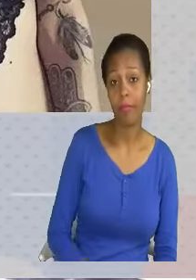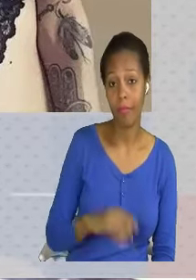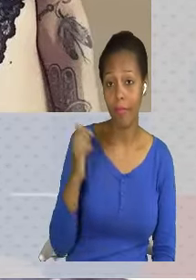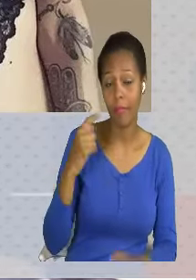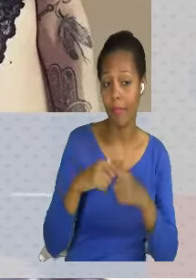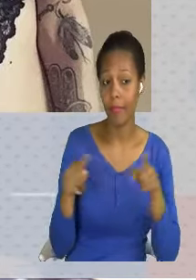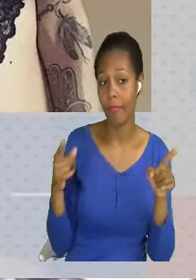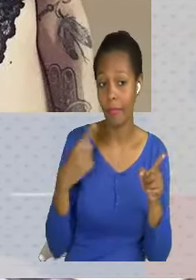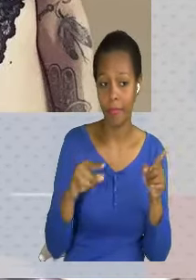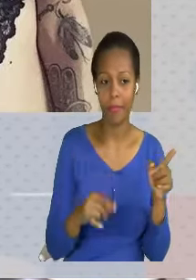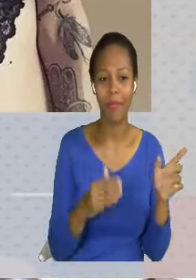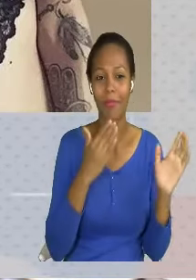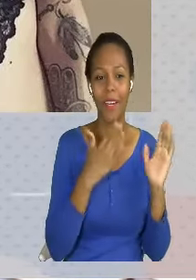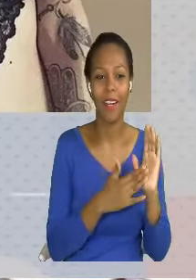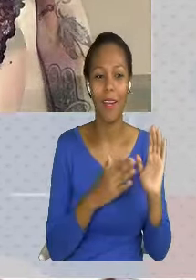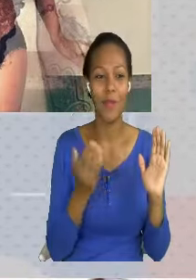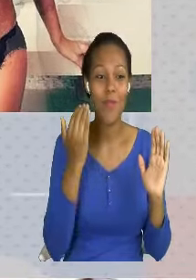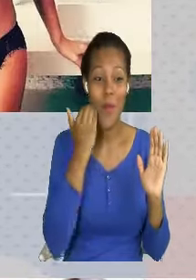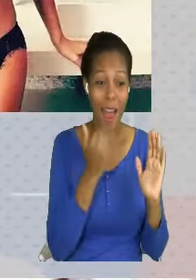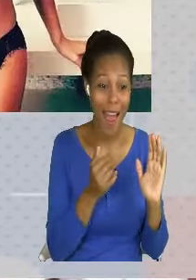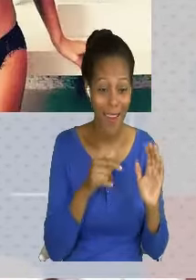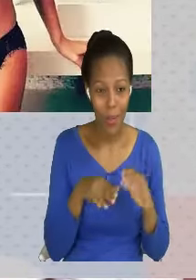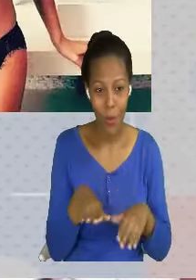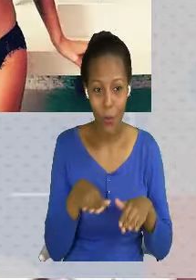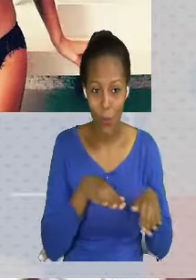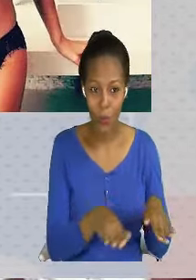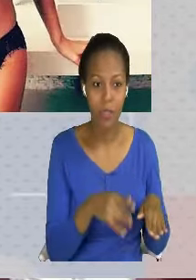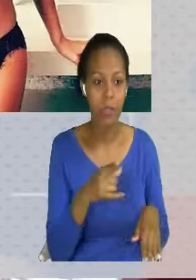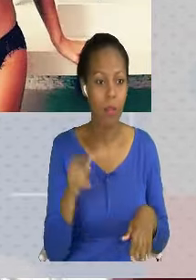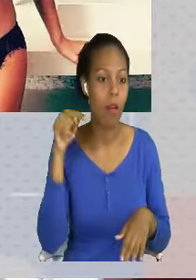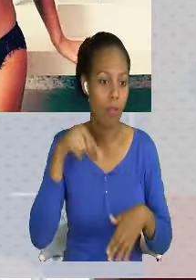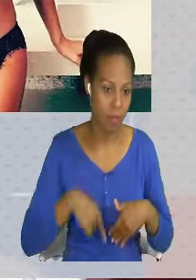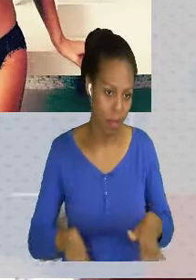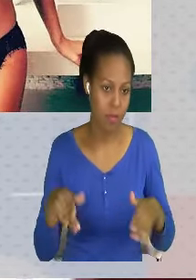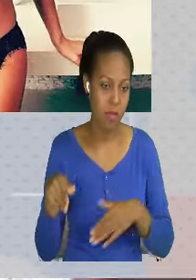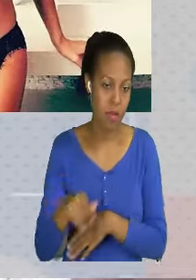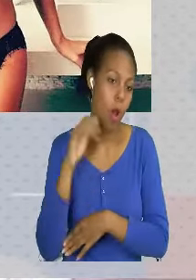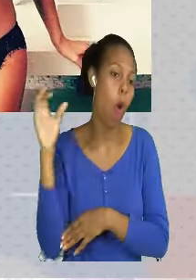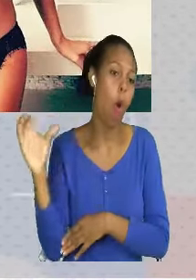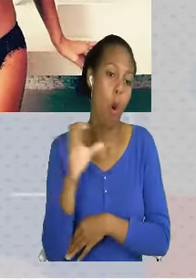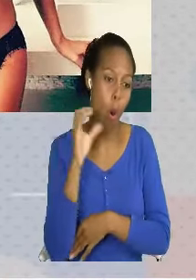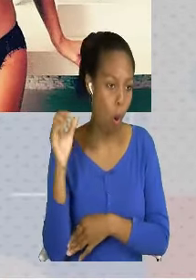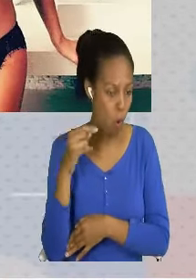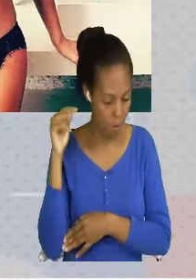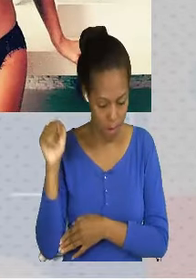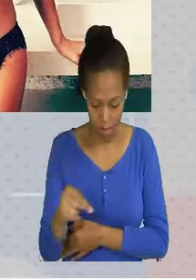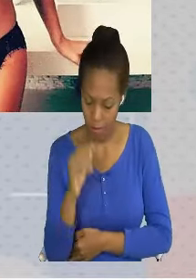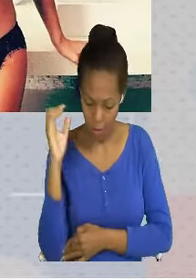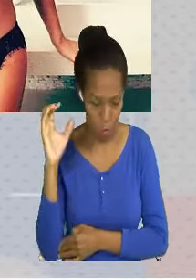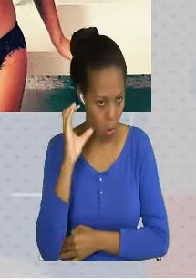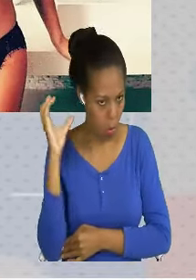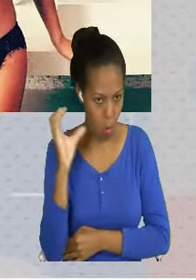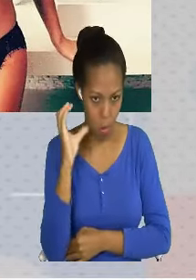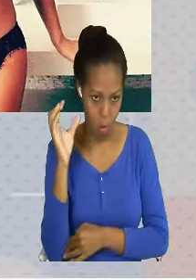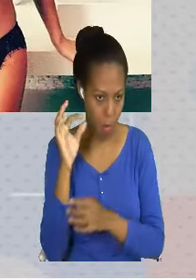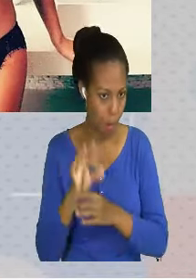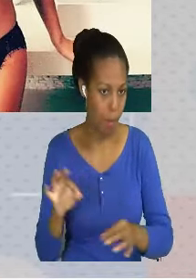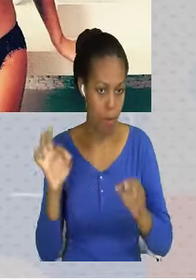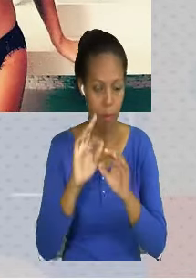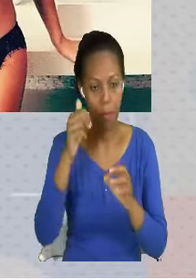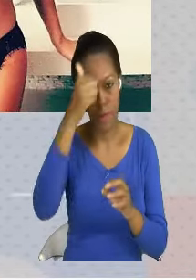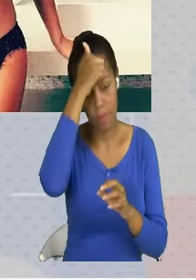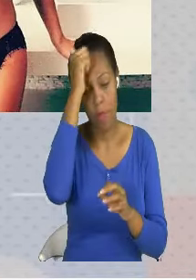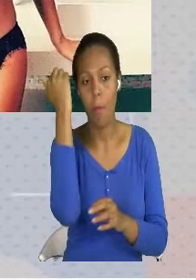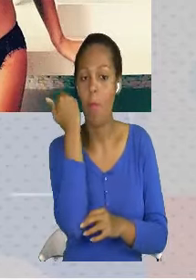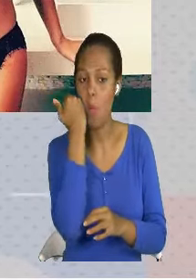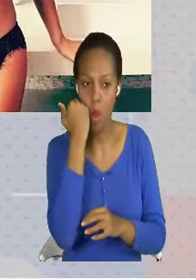nuestras diseñadoras o creadoras son colombianas. Todas son súper importante esto, ¿no? Porque ustedes valoran mucho todo